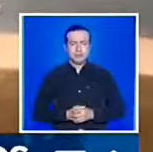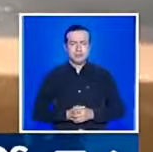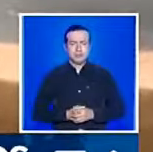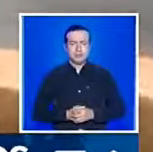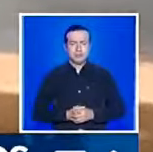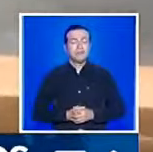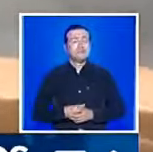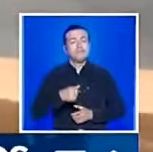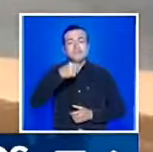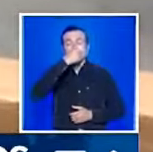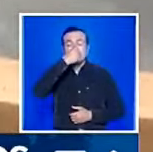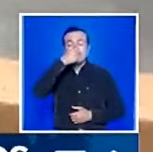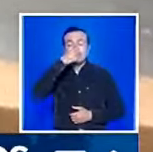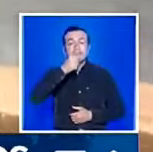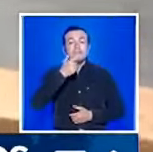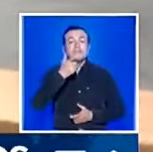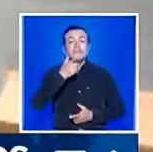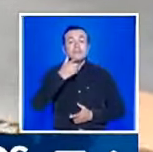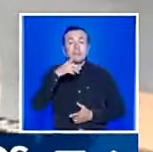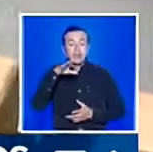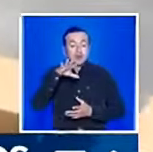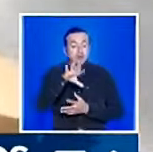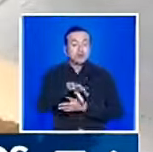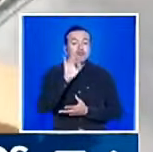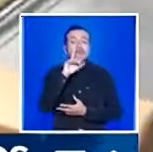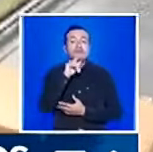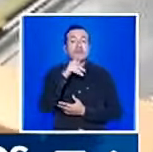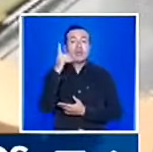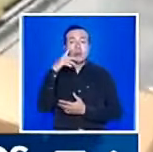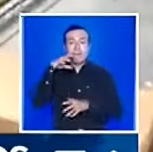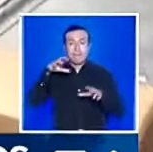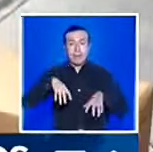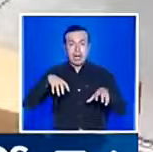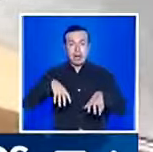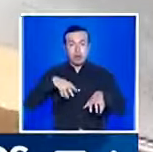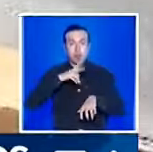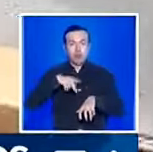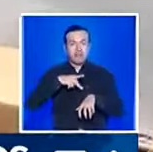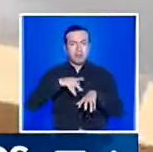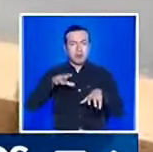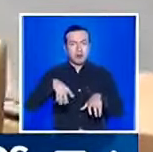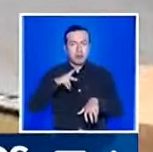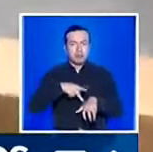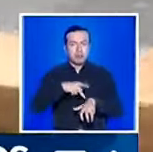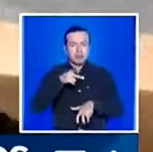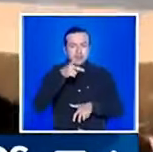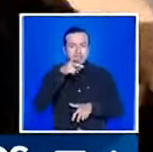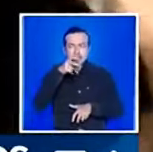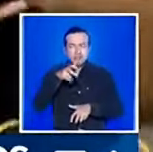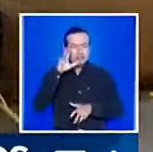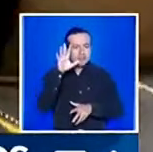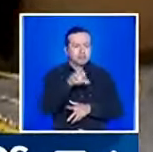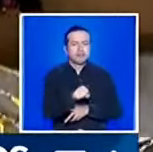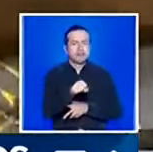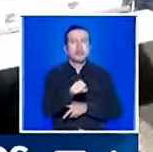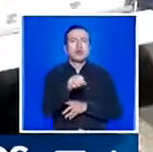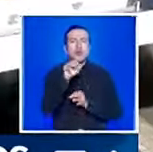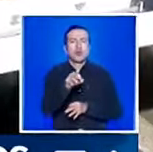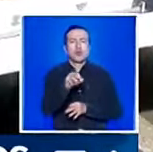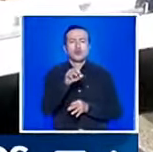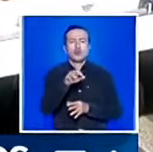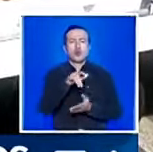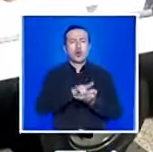La droga la encontró Porto, un perro entrenado para detectar narcóticos durante una operación de control en la plataforma del aeropuerto de Tababela.